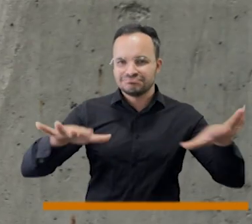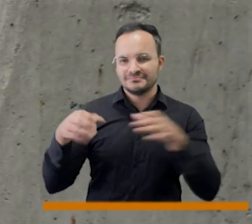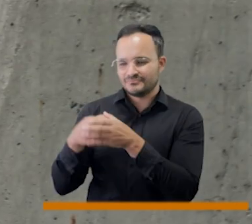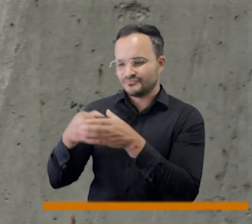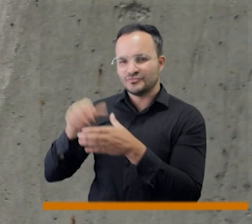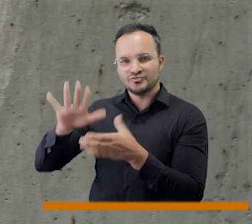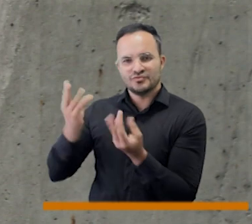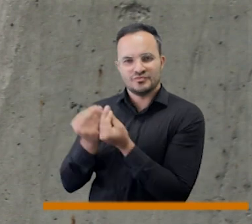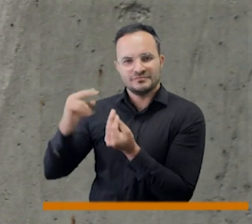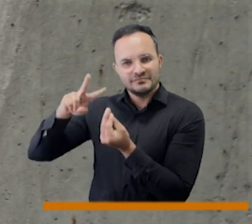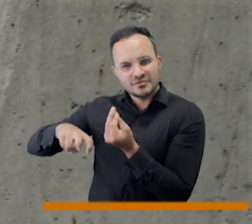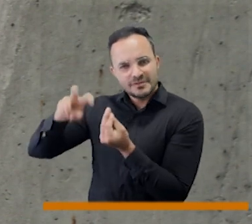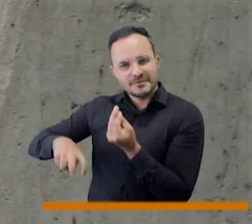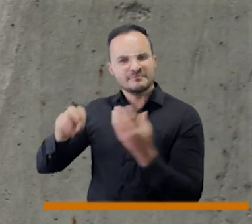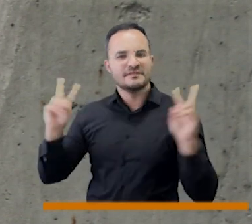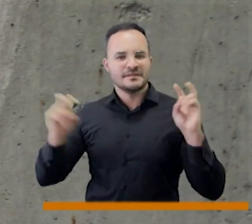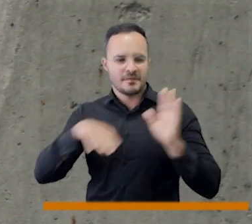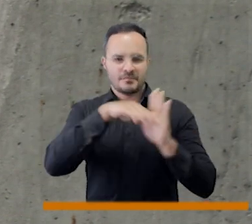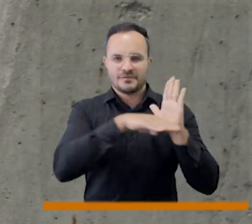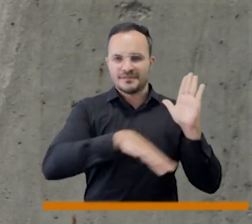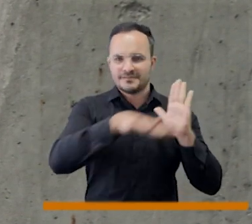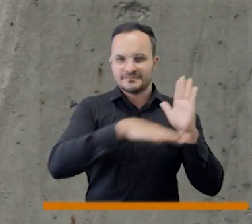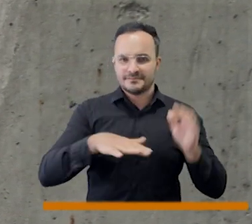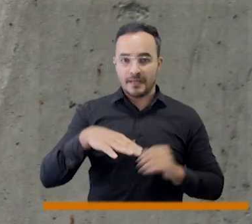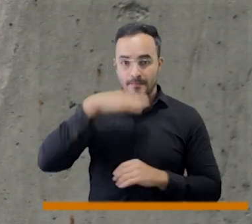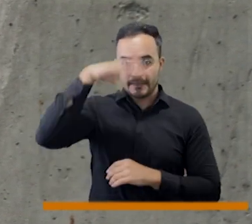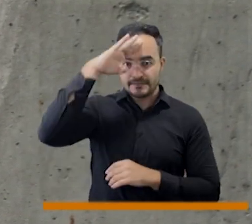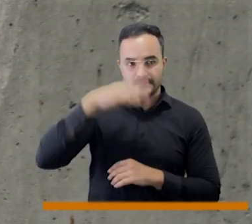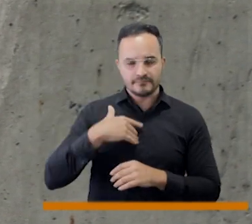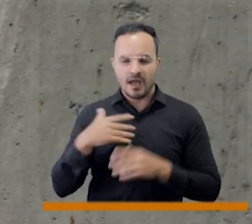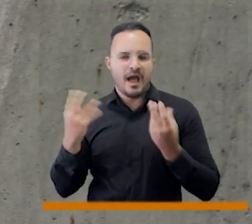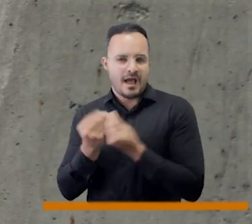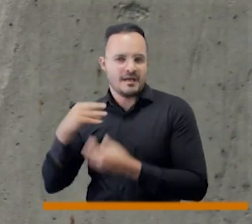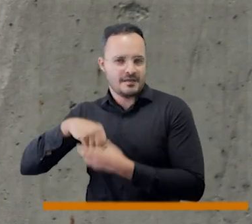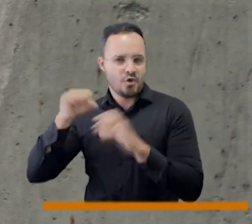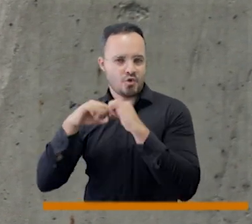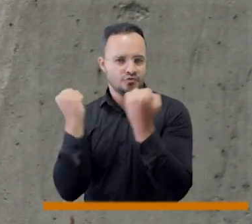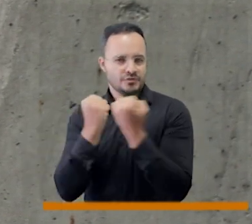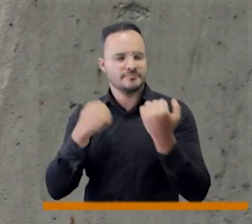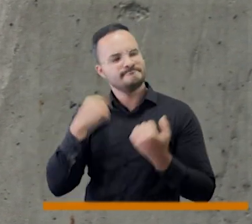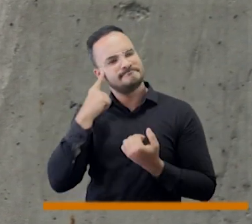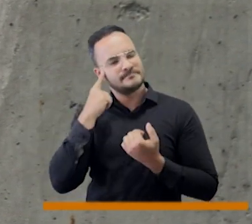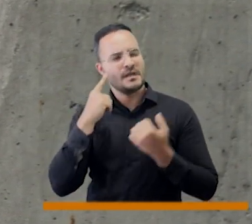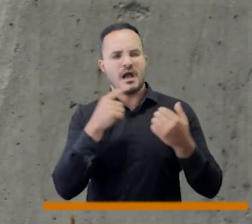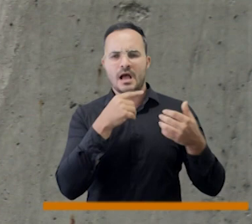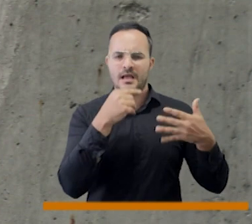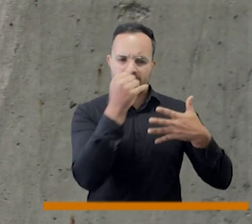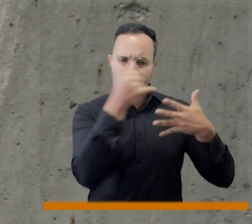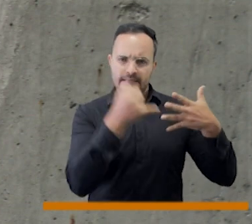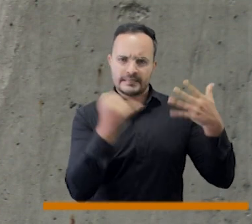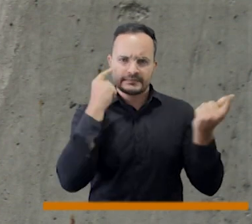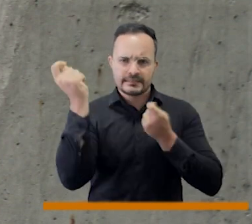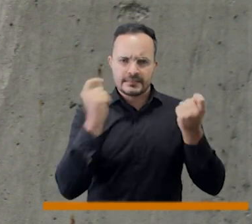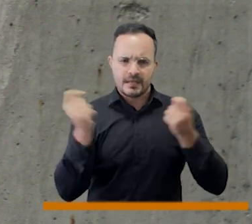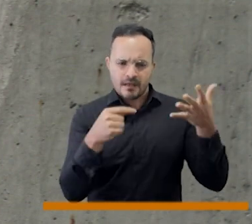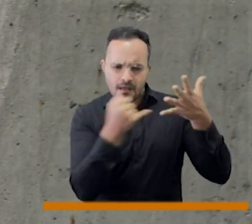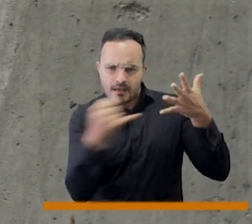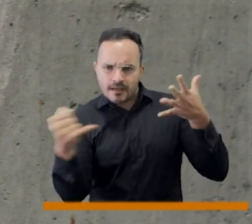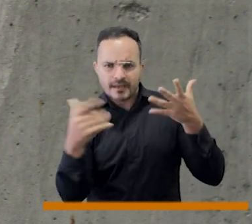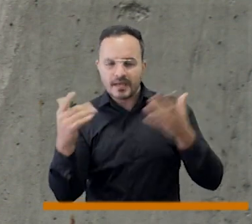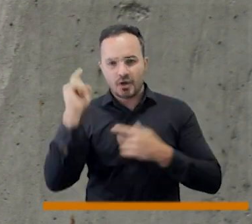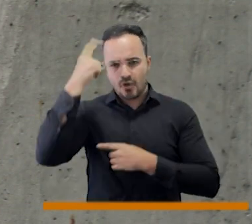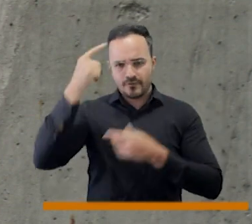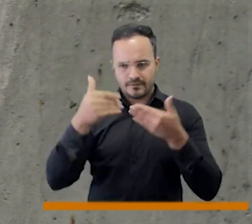Se acaba de publicar un informe más sobre el Observatorio de Políticas Públicas del Consejo de Medellín, referido a la línea estratégica del Plan